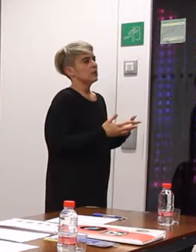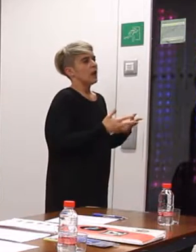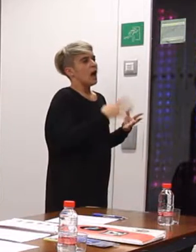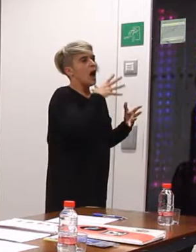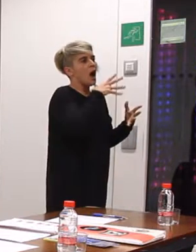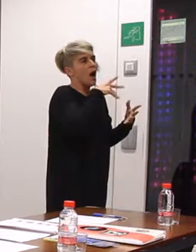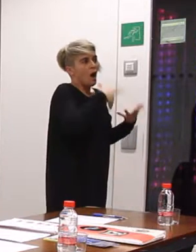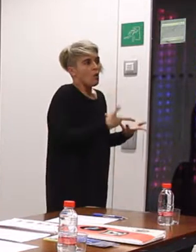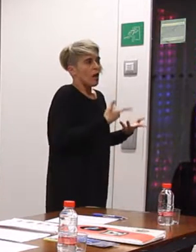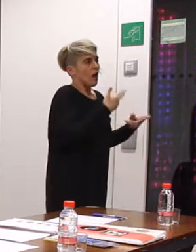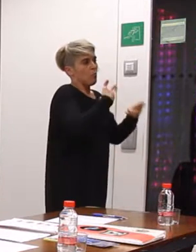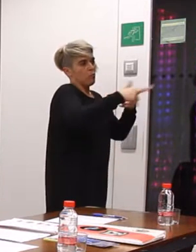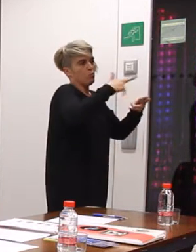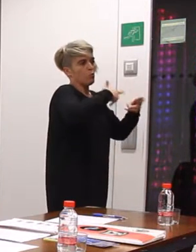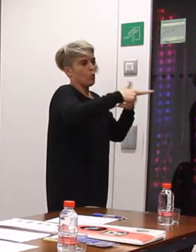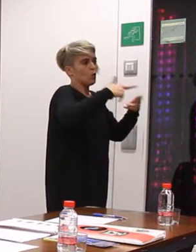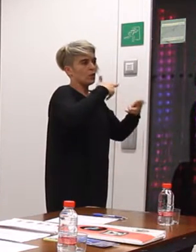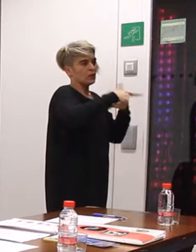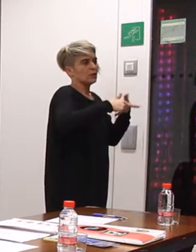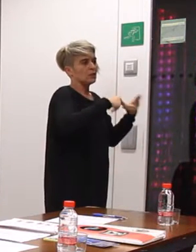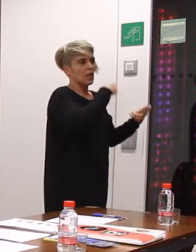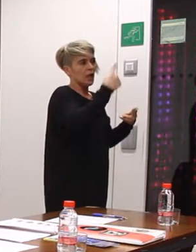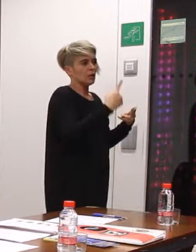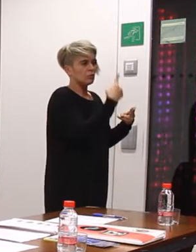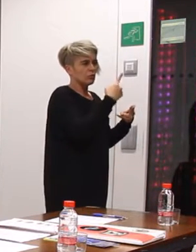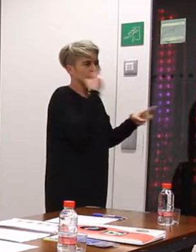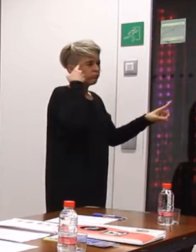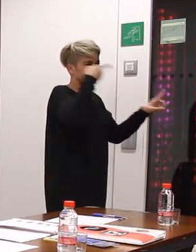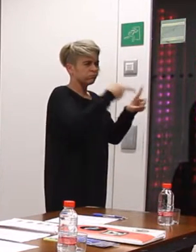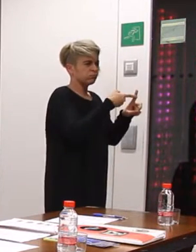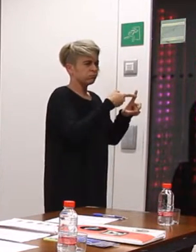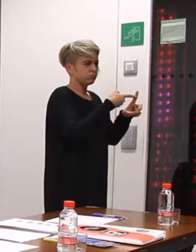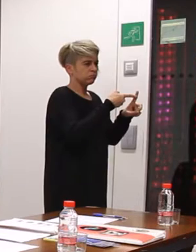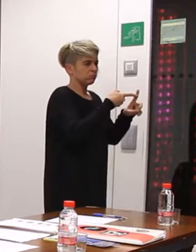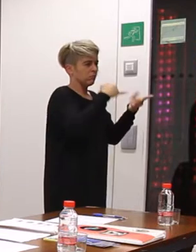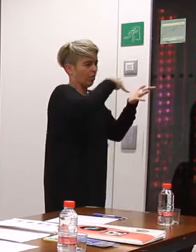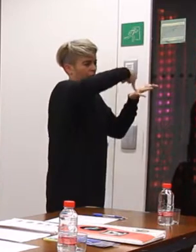términos hoy en día de vulnerabilidad. Y esta tarde